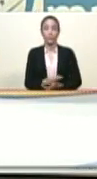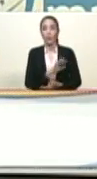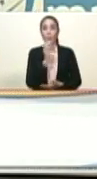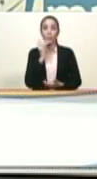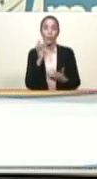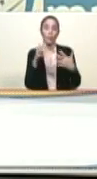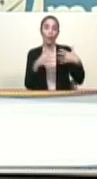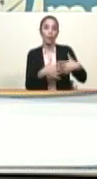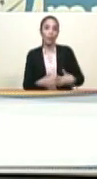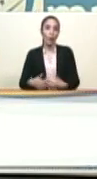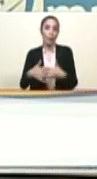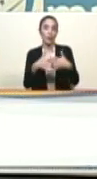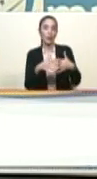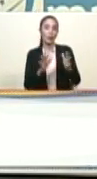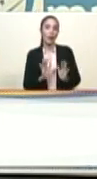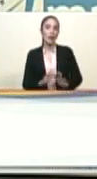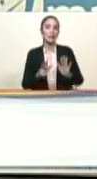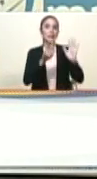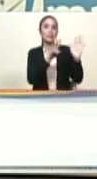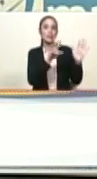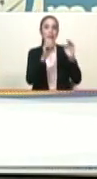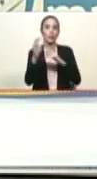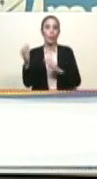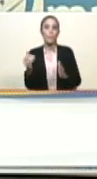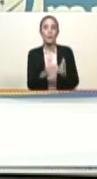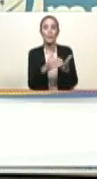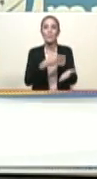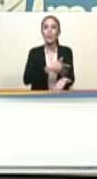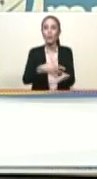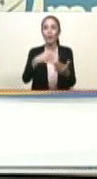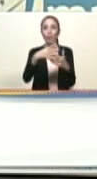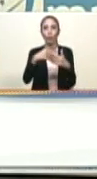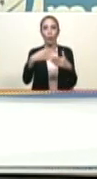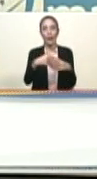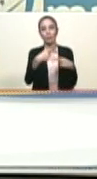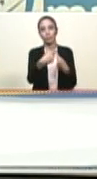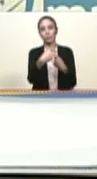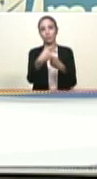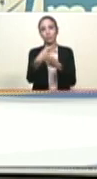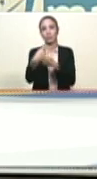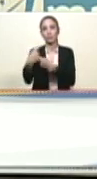Unidos, 700 mil millones de dólares.